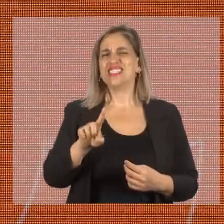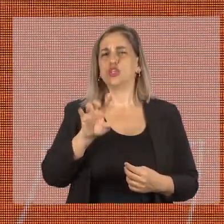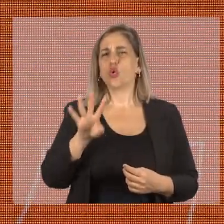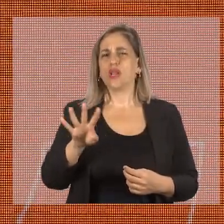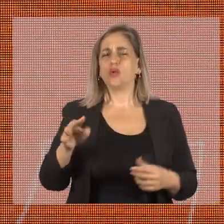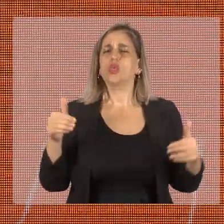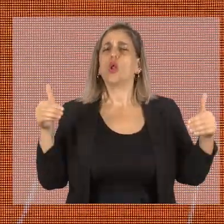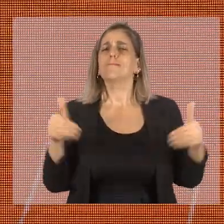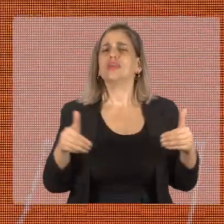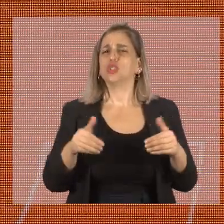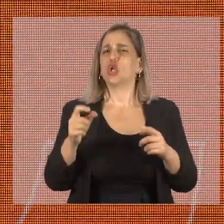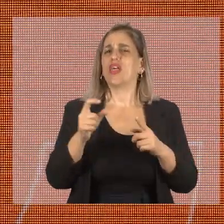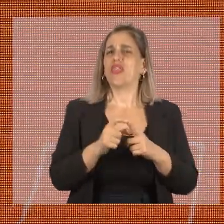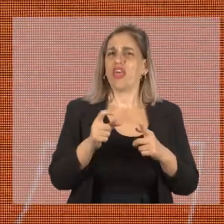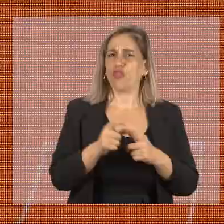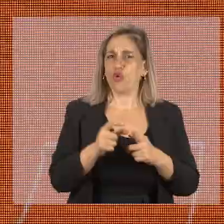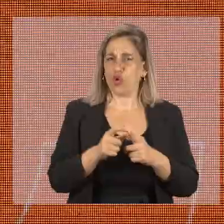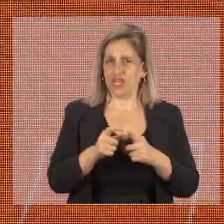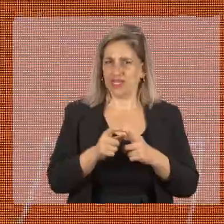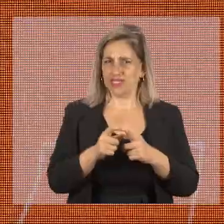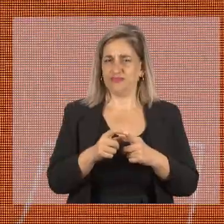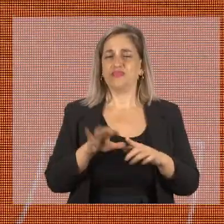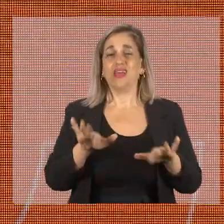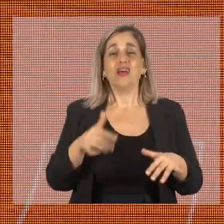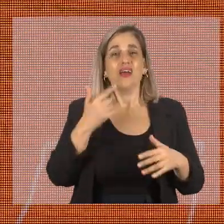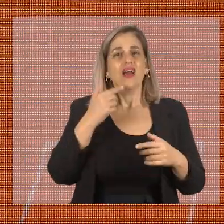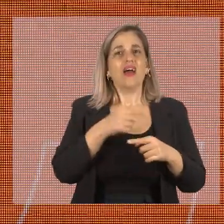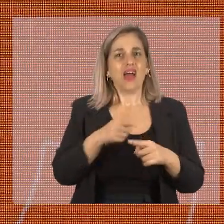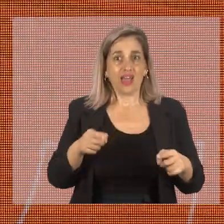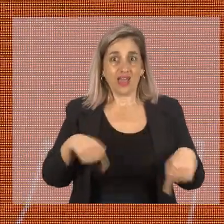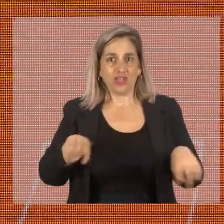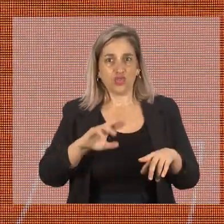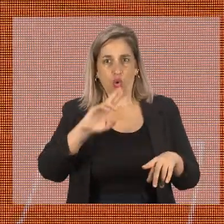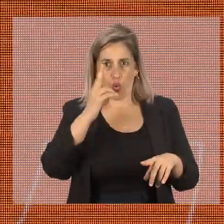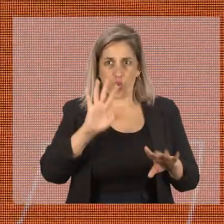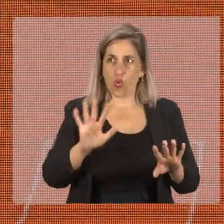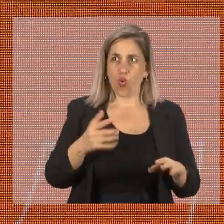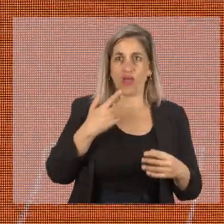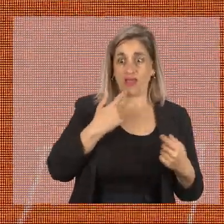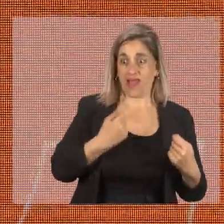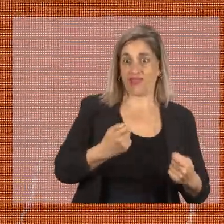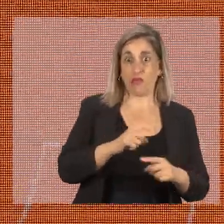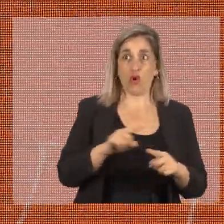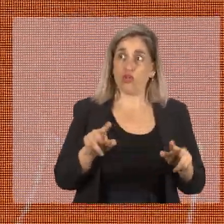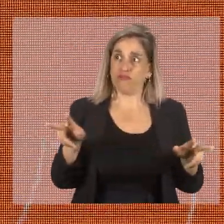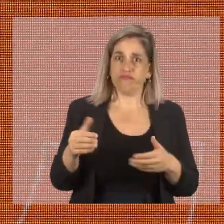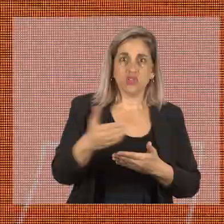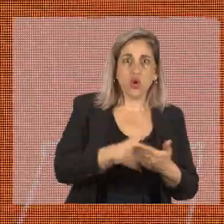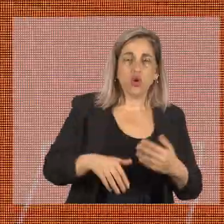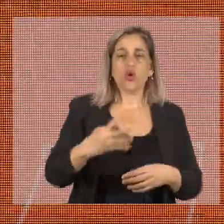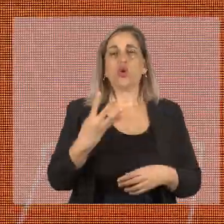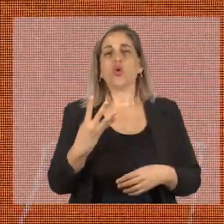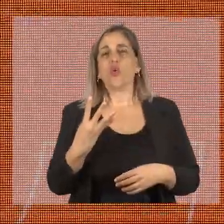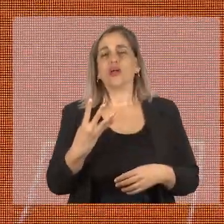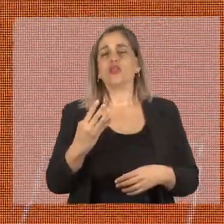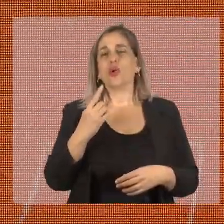4.144 millones de dólares. El spread, el rango que hay entre lo que gastamos y no ingresó son 4.144